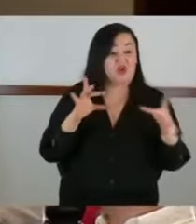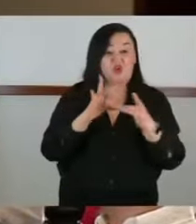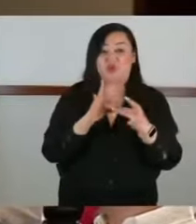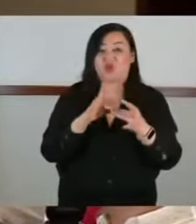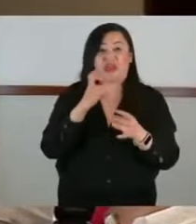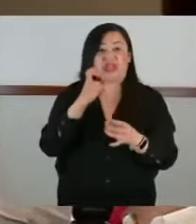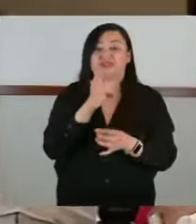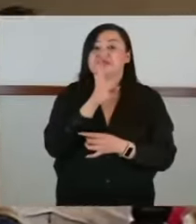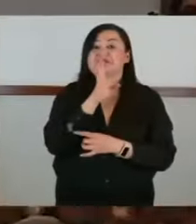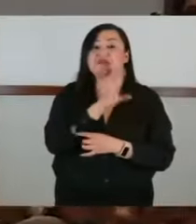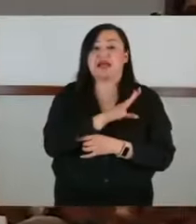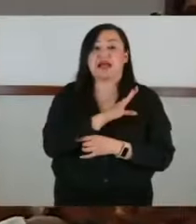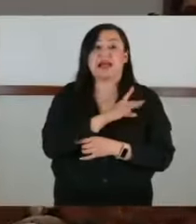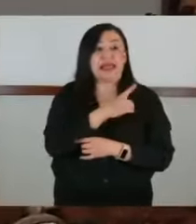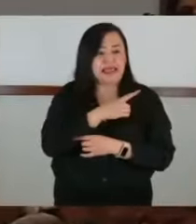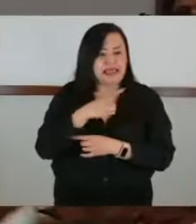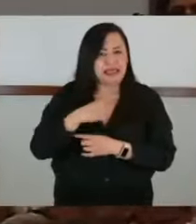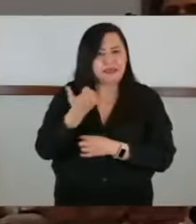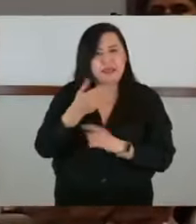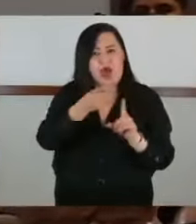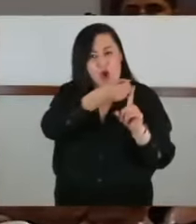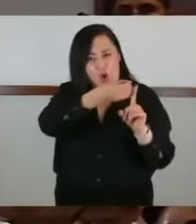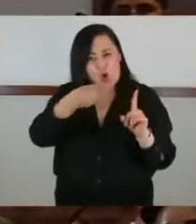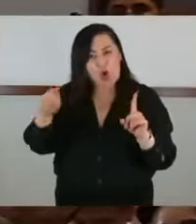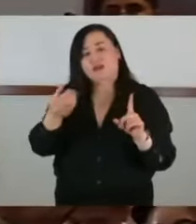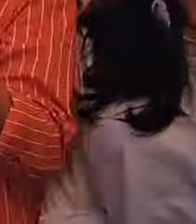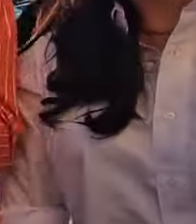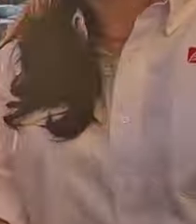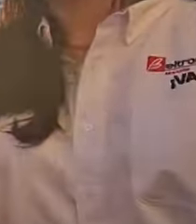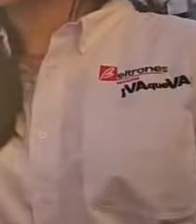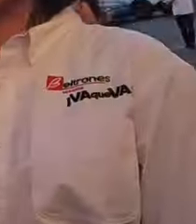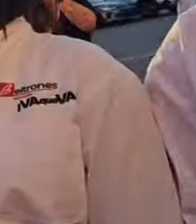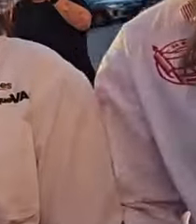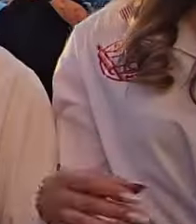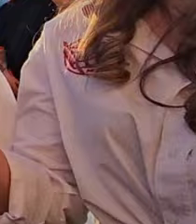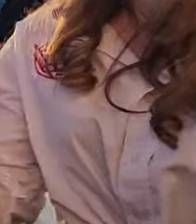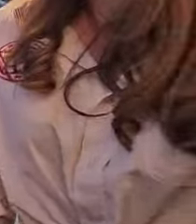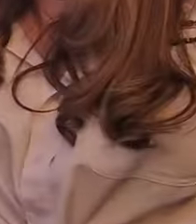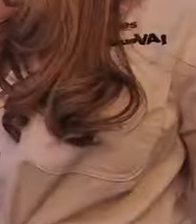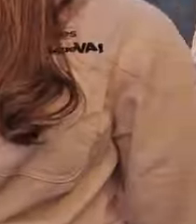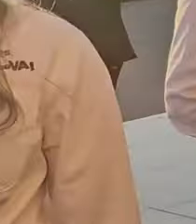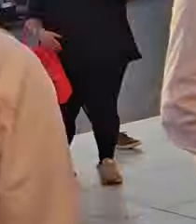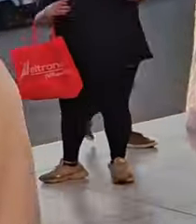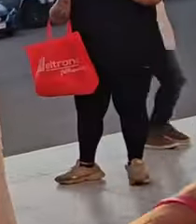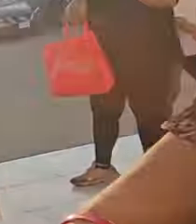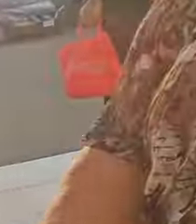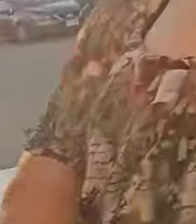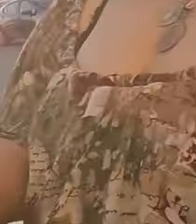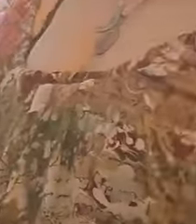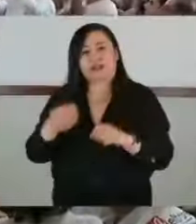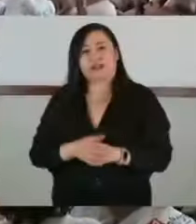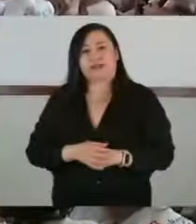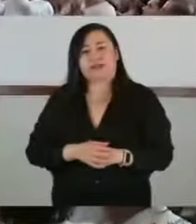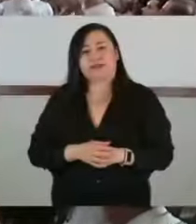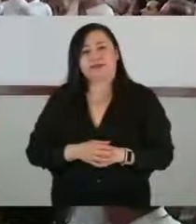Hay que poner orden. Orden en Sonora, orden en el país. Y de eso se trata esta elección.